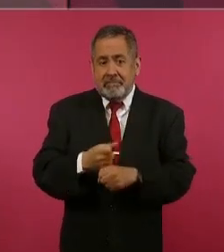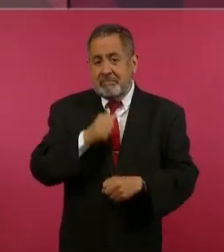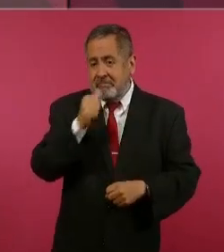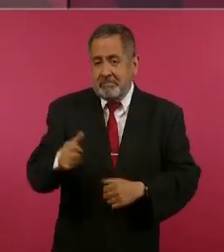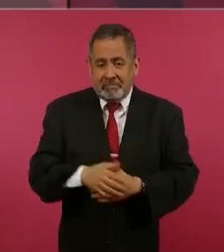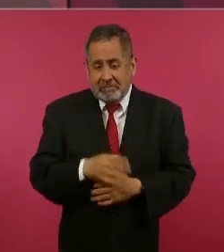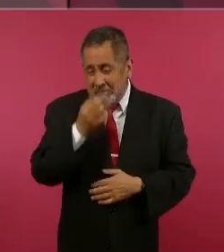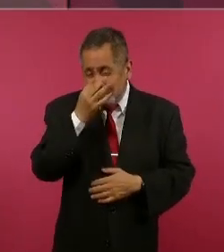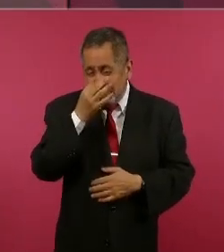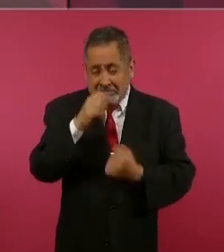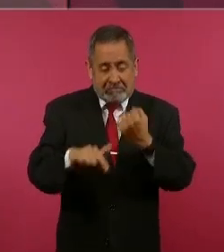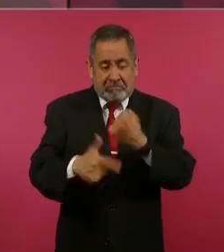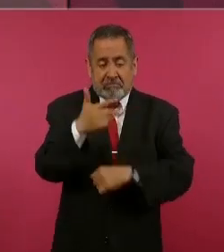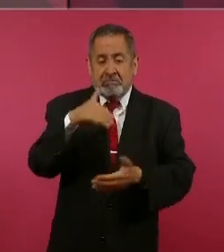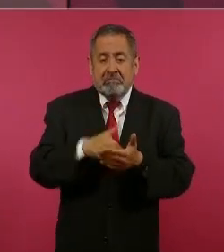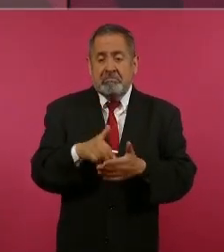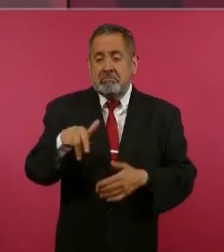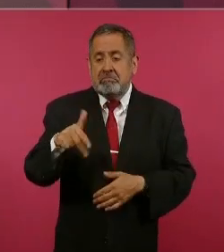12,000 hectáreas.